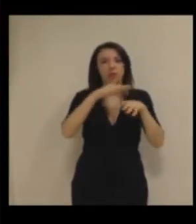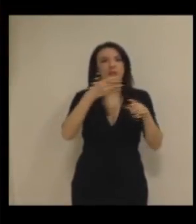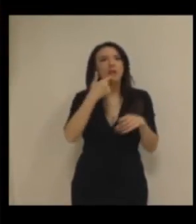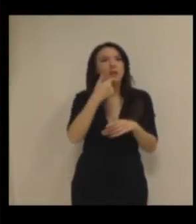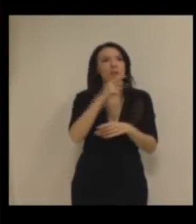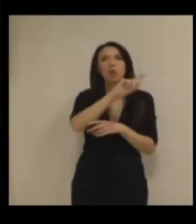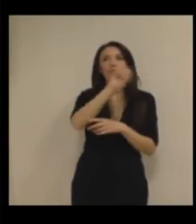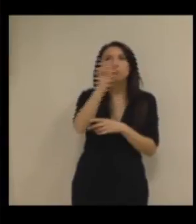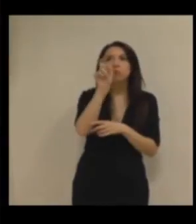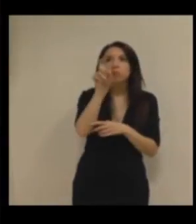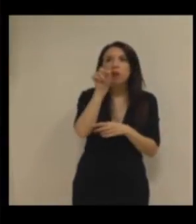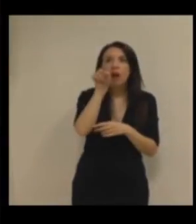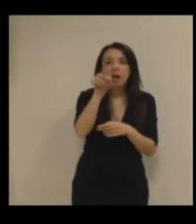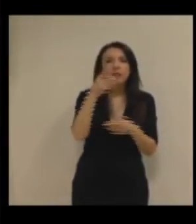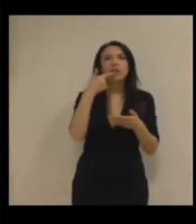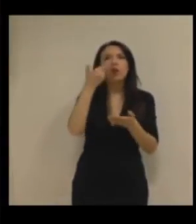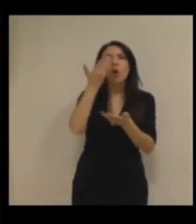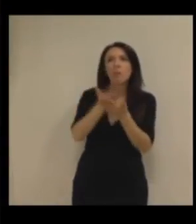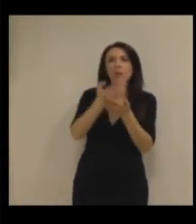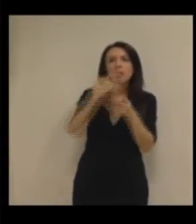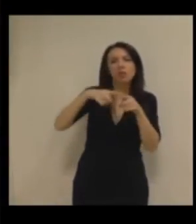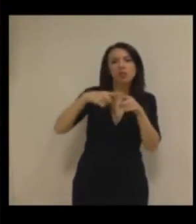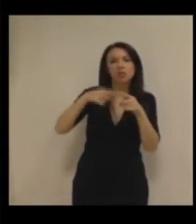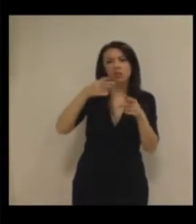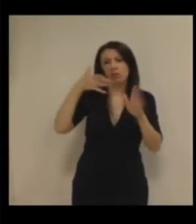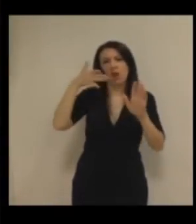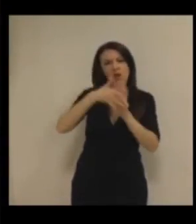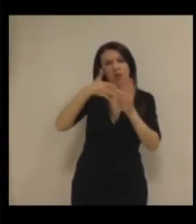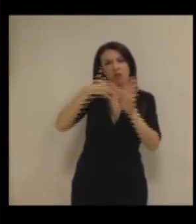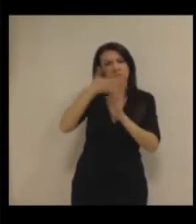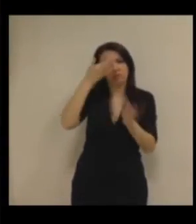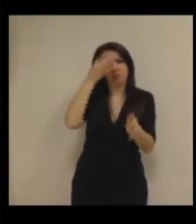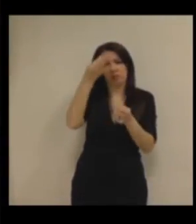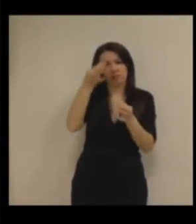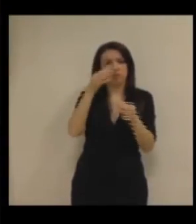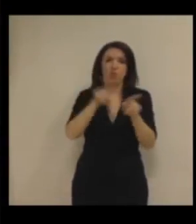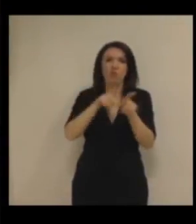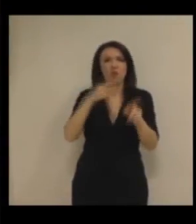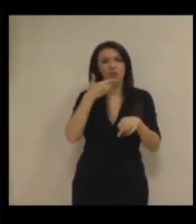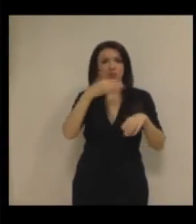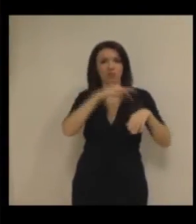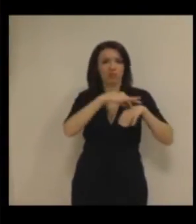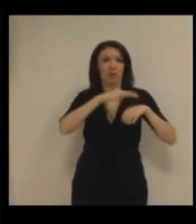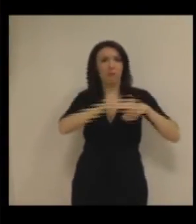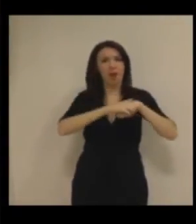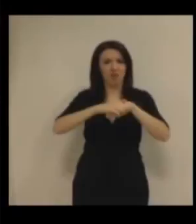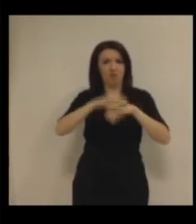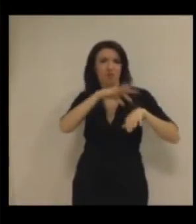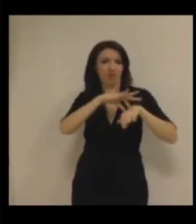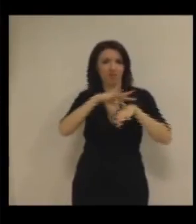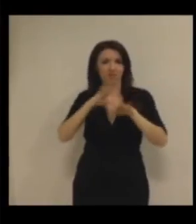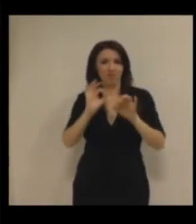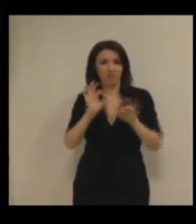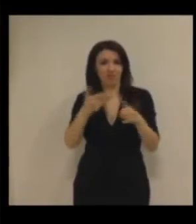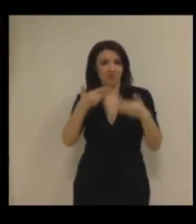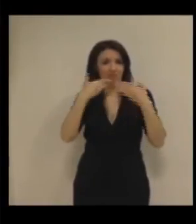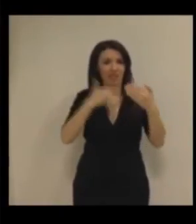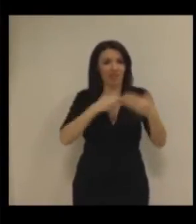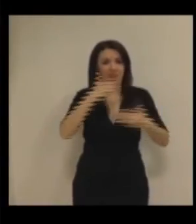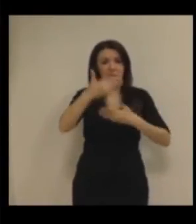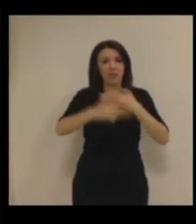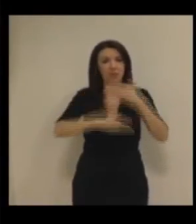aquí, encontrarás que te piden tal cosa. O sea, lo vamos llevando de la mano a través de esos pasos para que